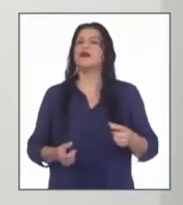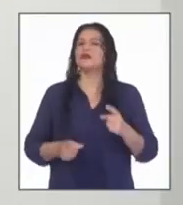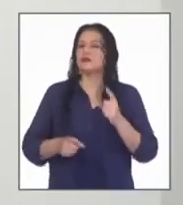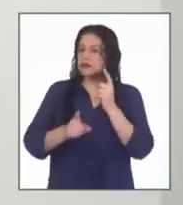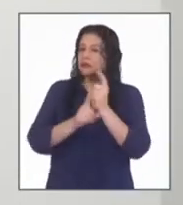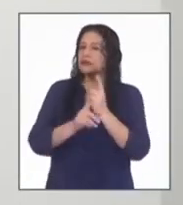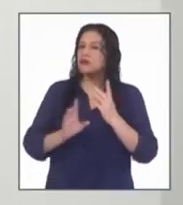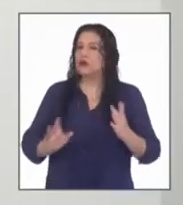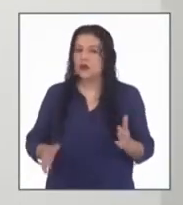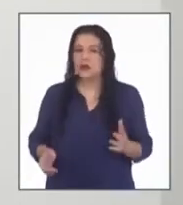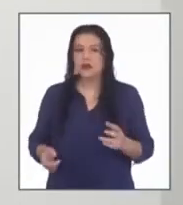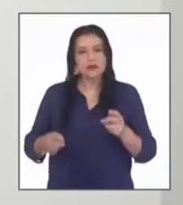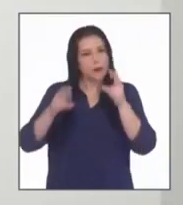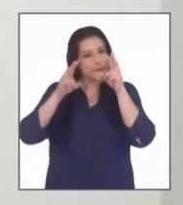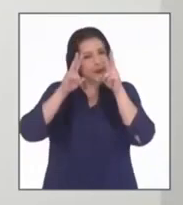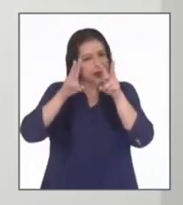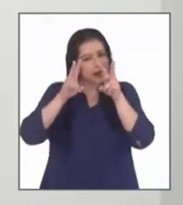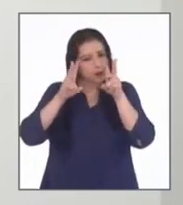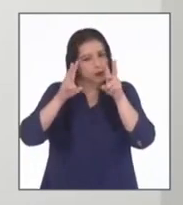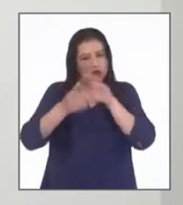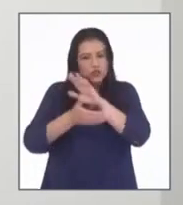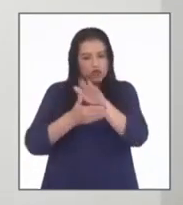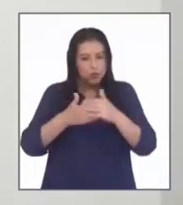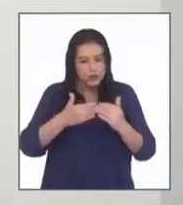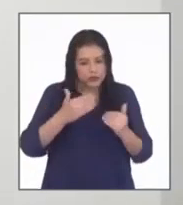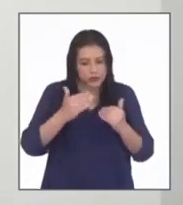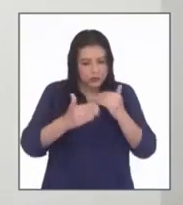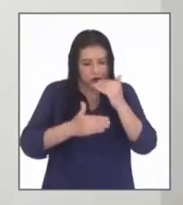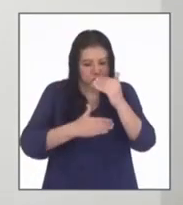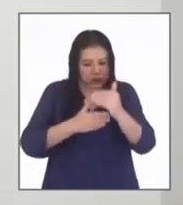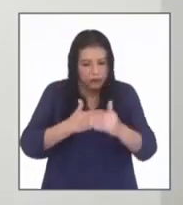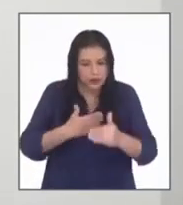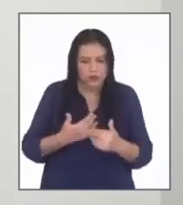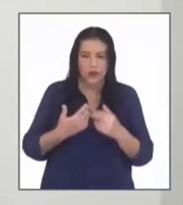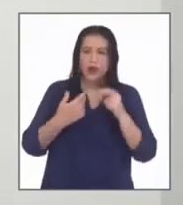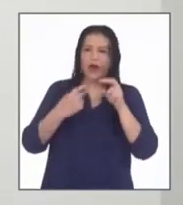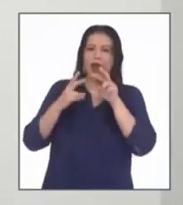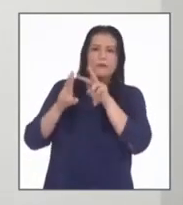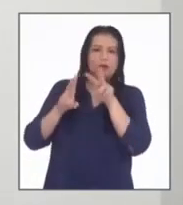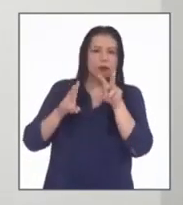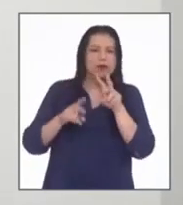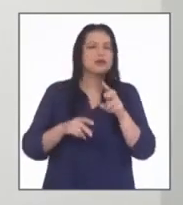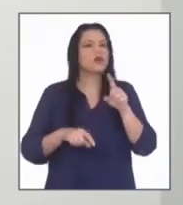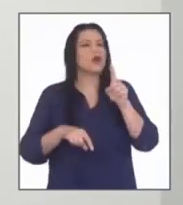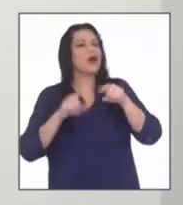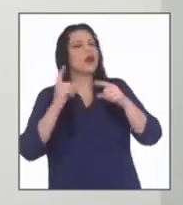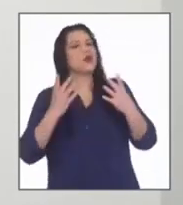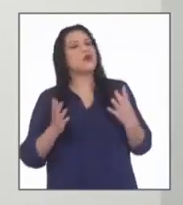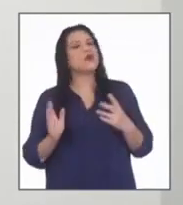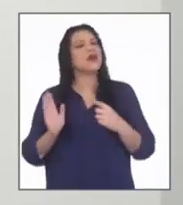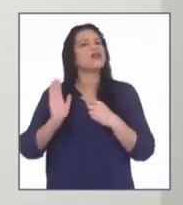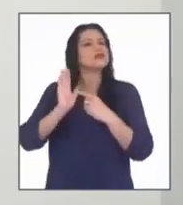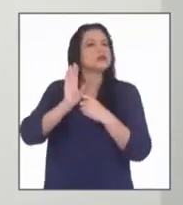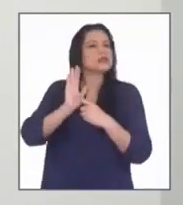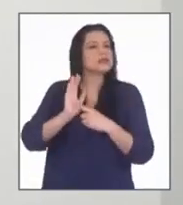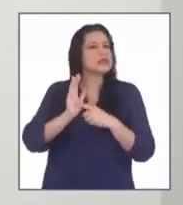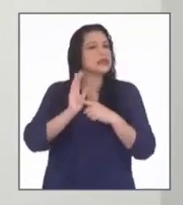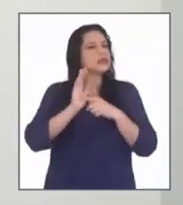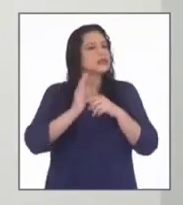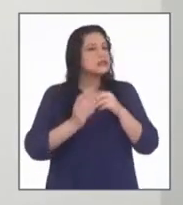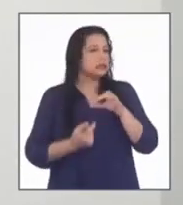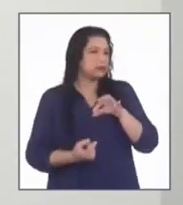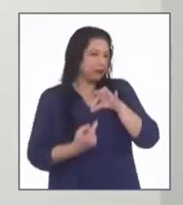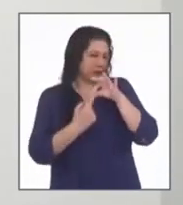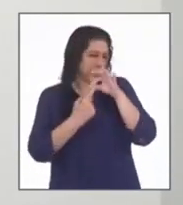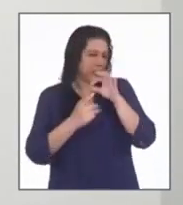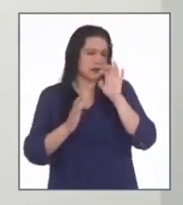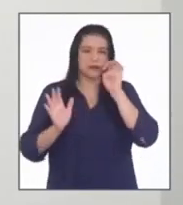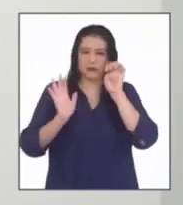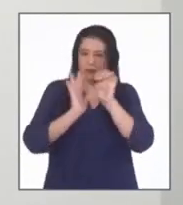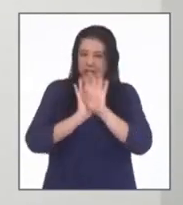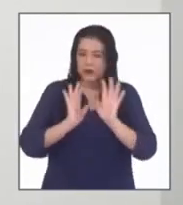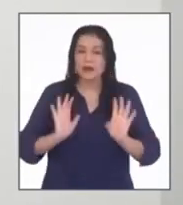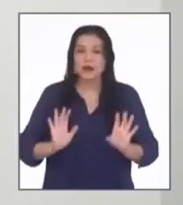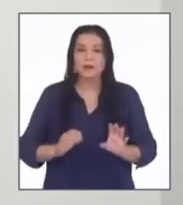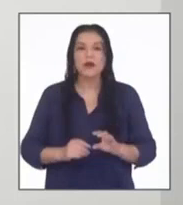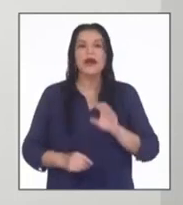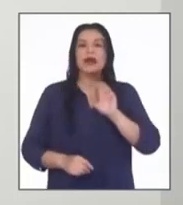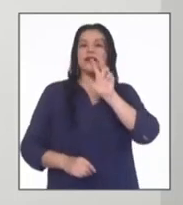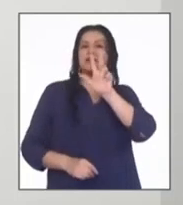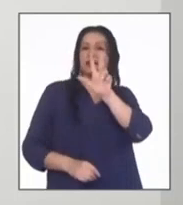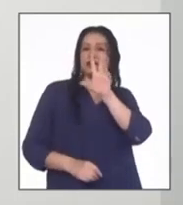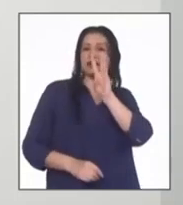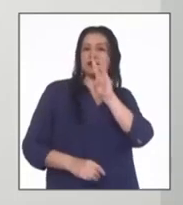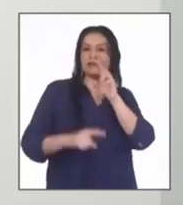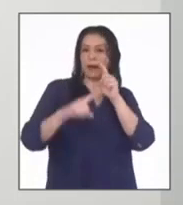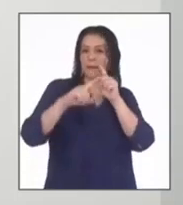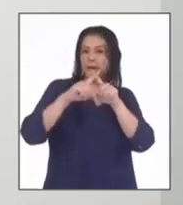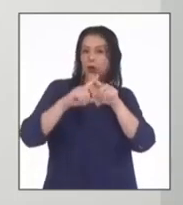Así es, observen que en todo este proceso nos hemos topado con algunas expresiones especiales, como por ejemplo,